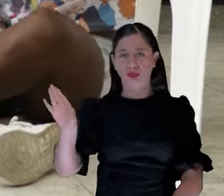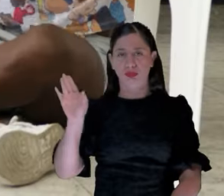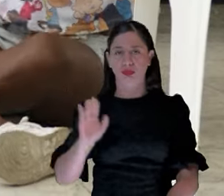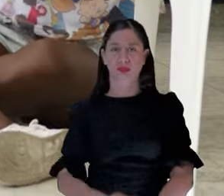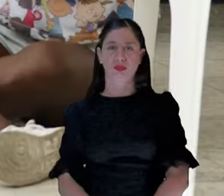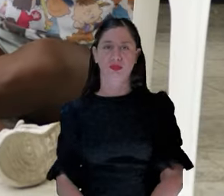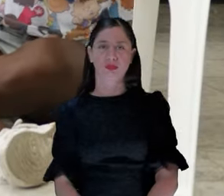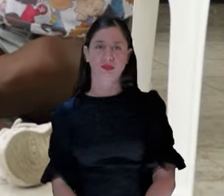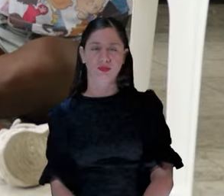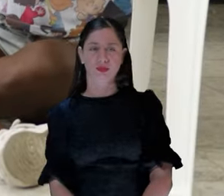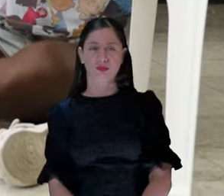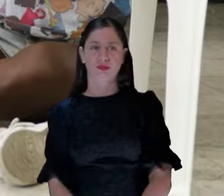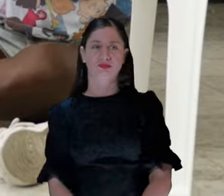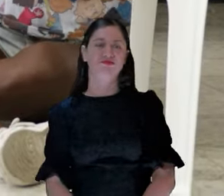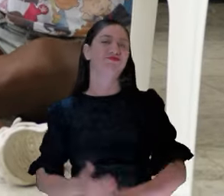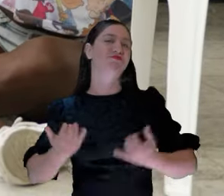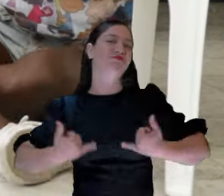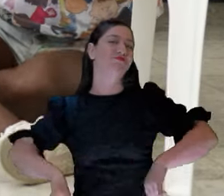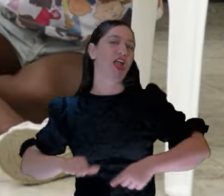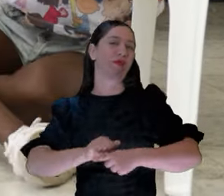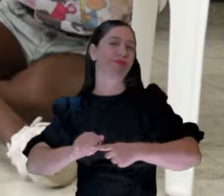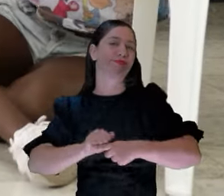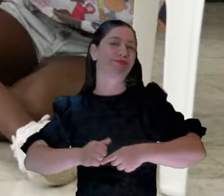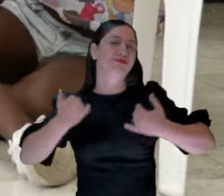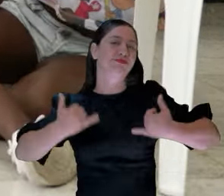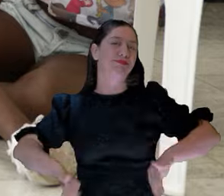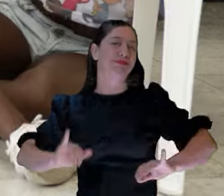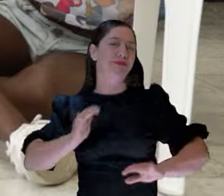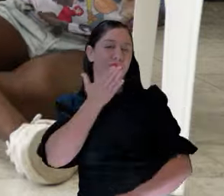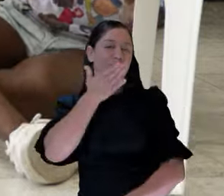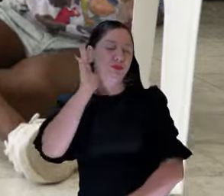se acabó el ensayo,